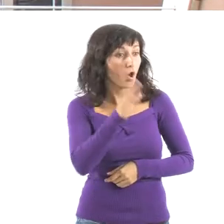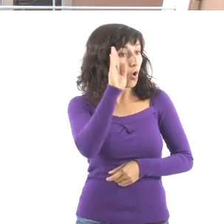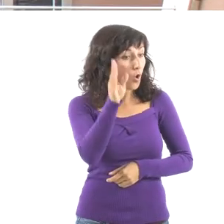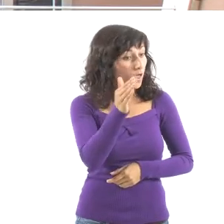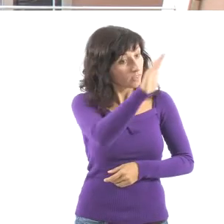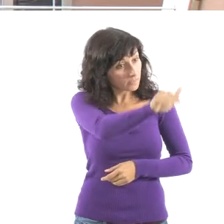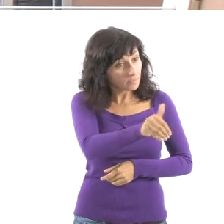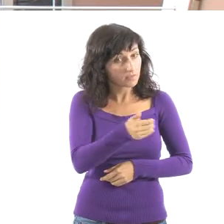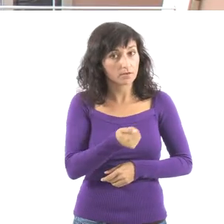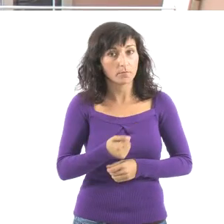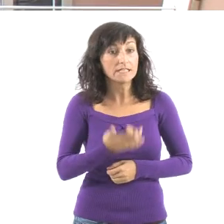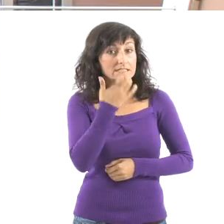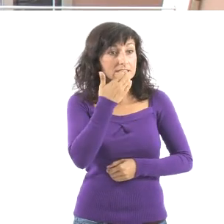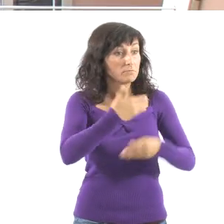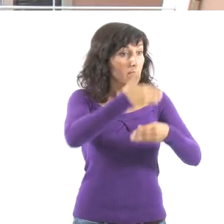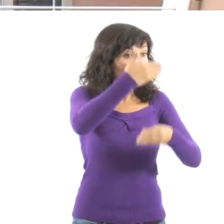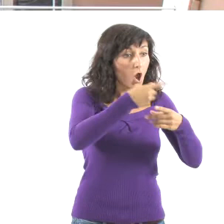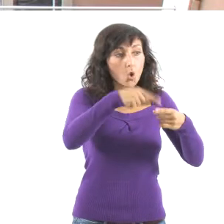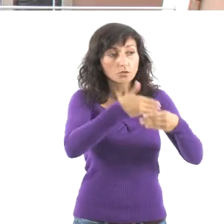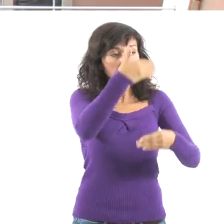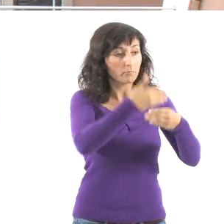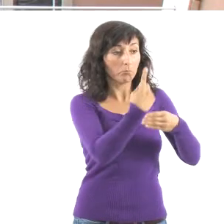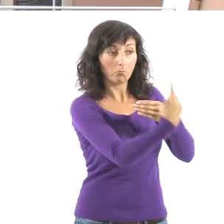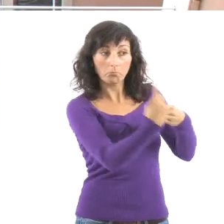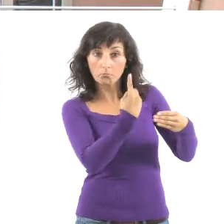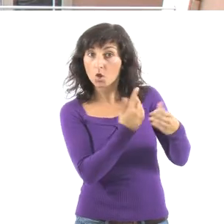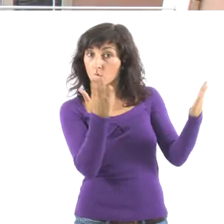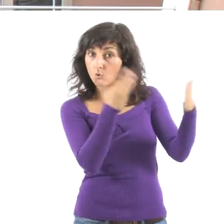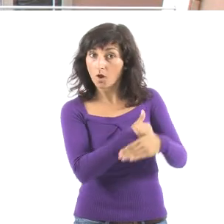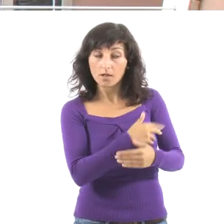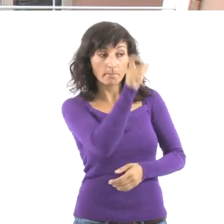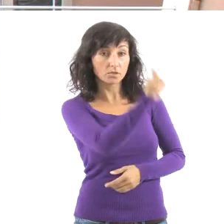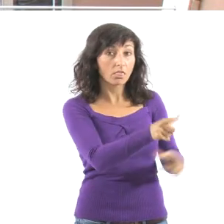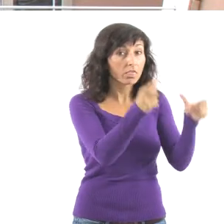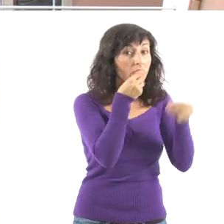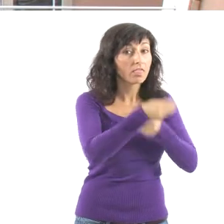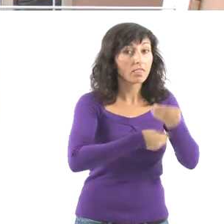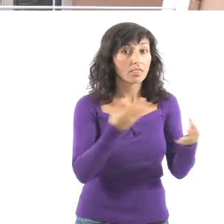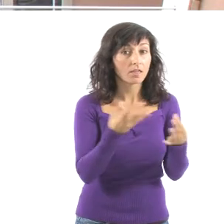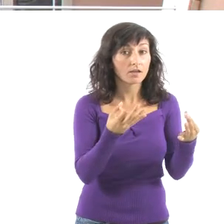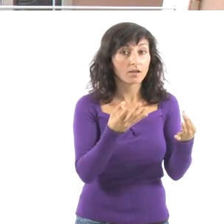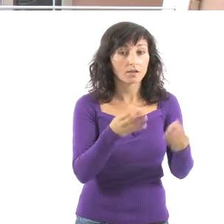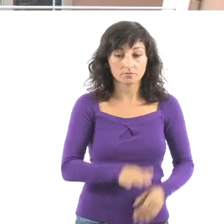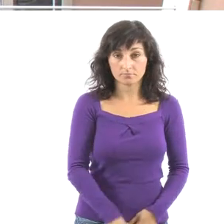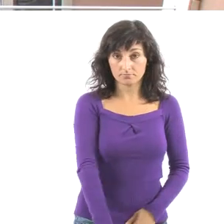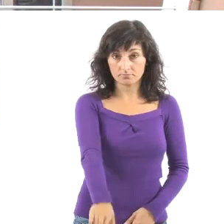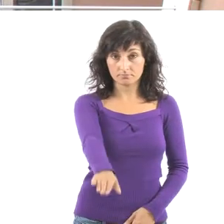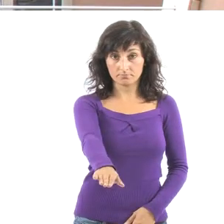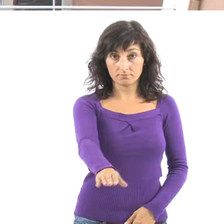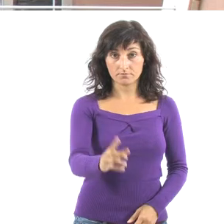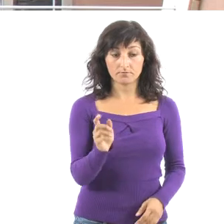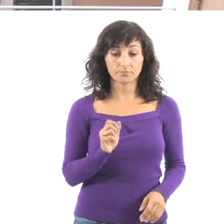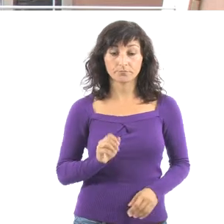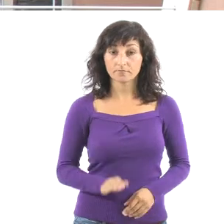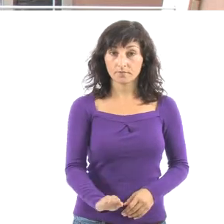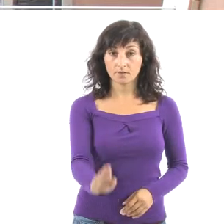acércate a mí. Si no hay ningún objeto que esté entre los dos, la persona deficiente visual lo que hará será estirar su brazo, acercarse a mí y